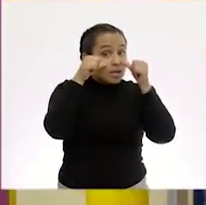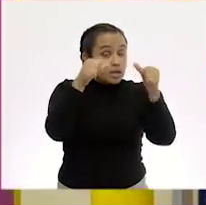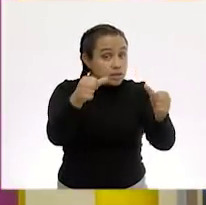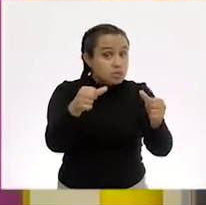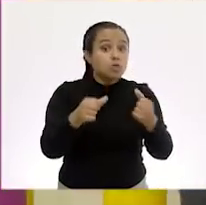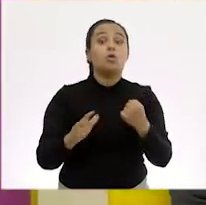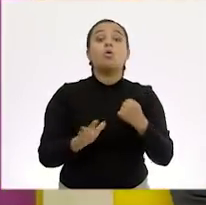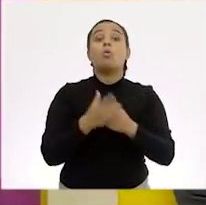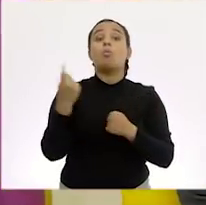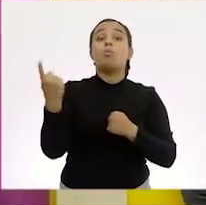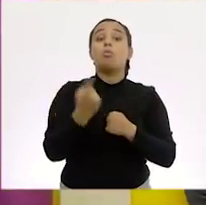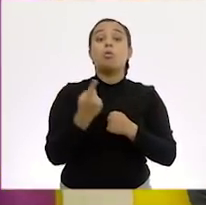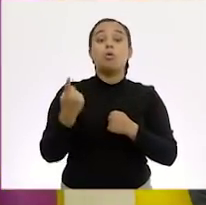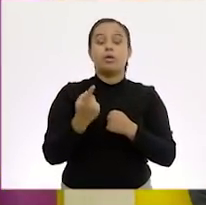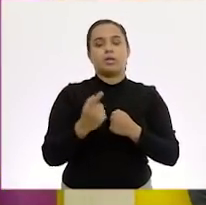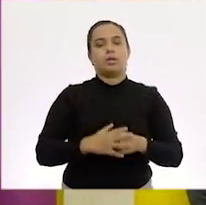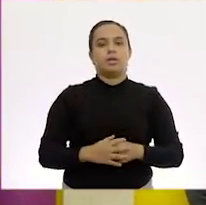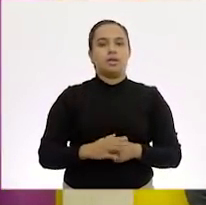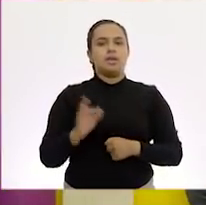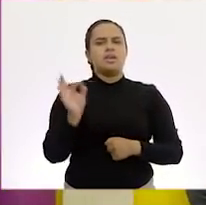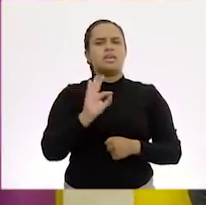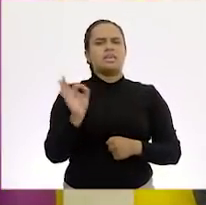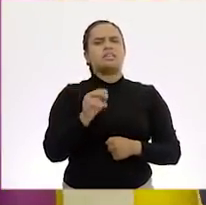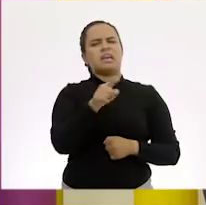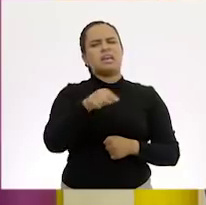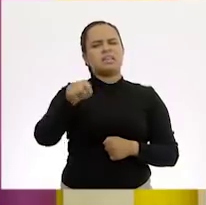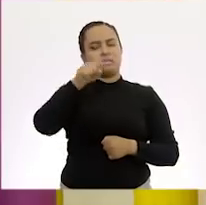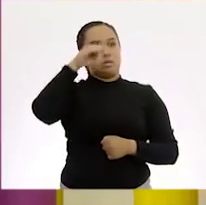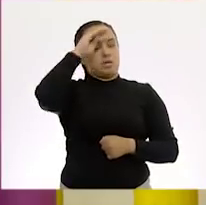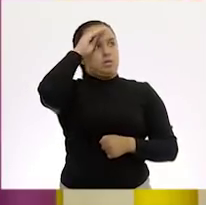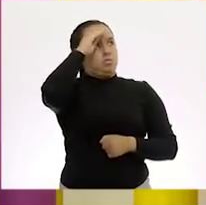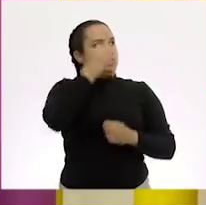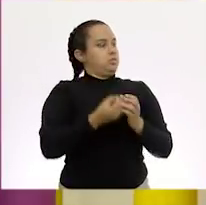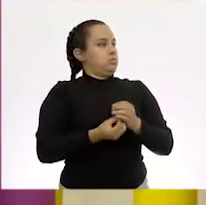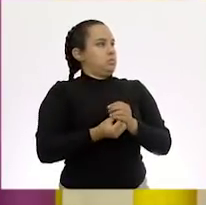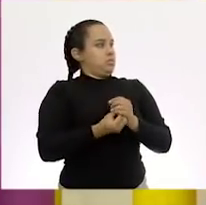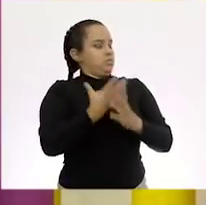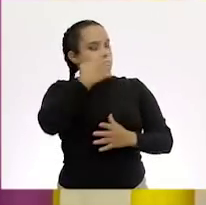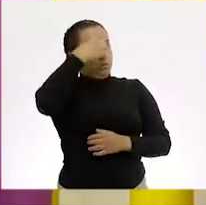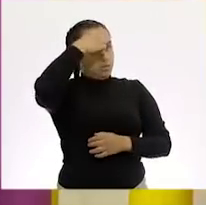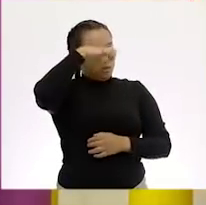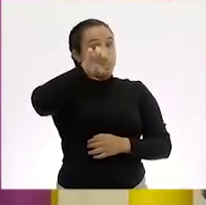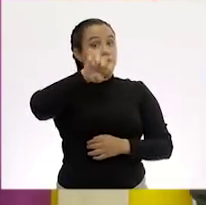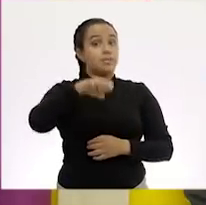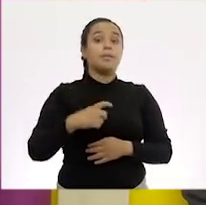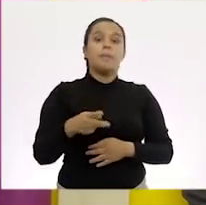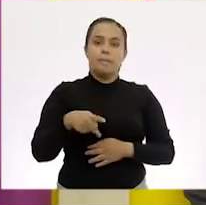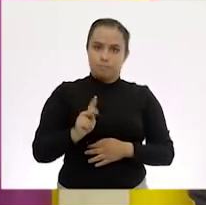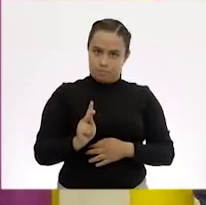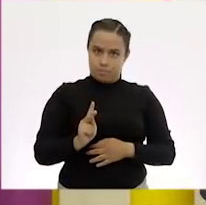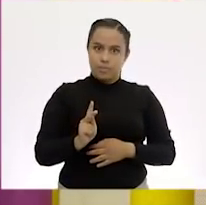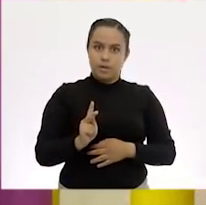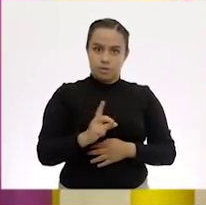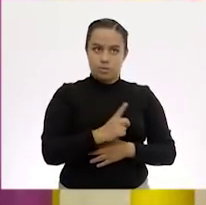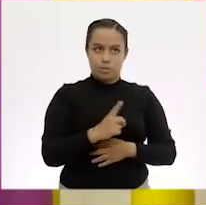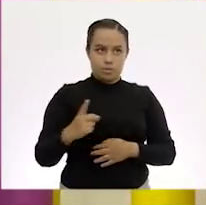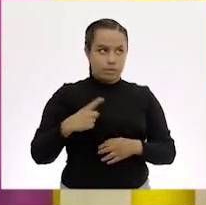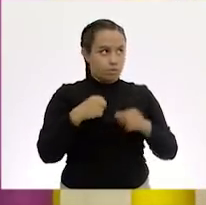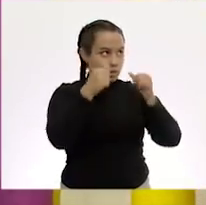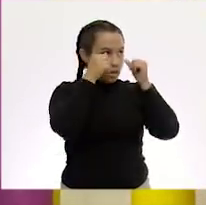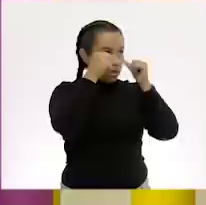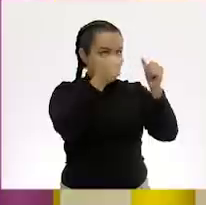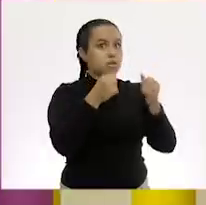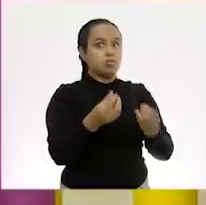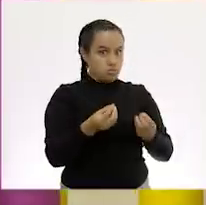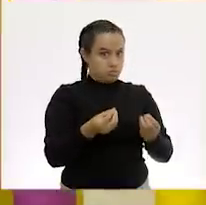casa porque esto tal vez pueda ser algo completamente nuevo para nosotros y nosotras, pero hay que poner mucha atención,